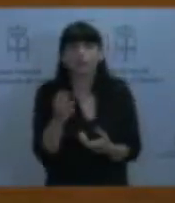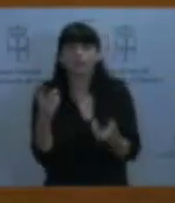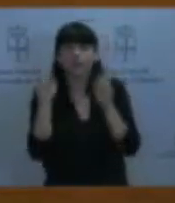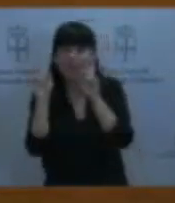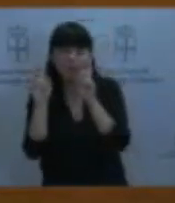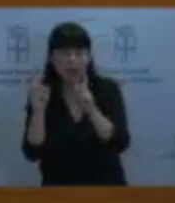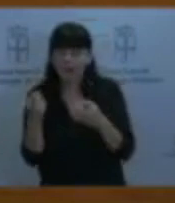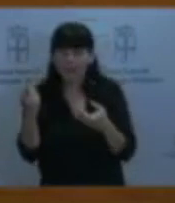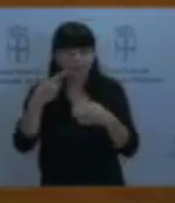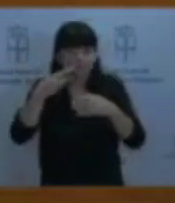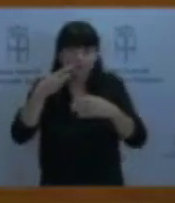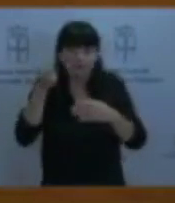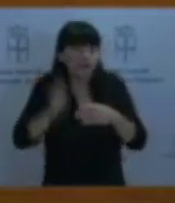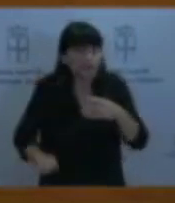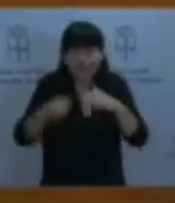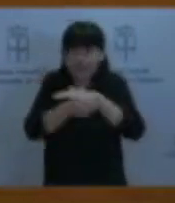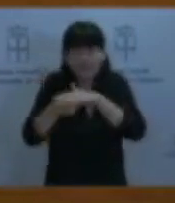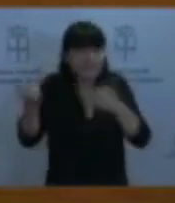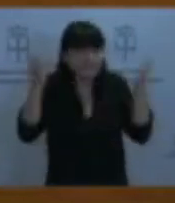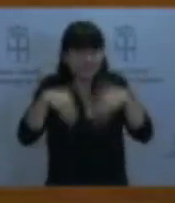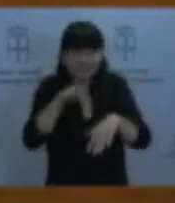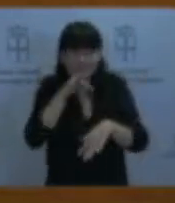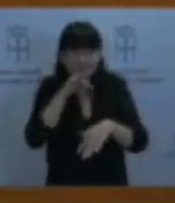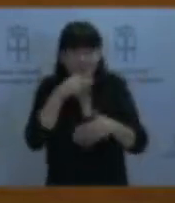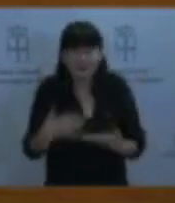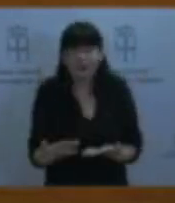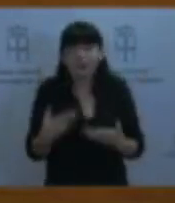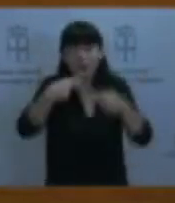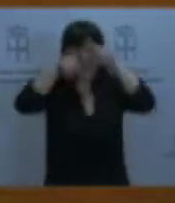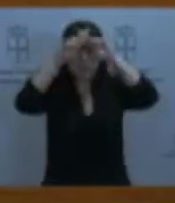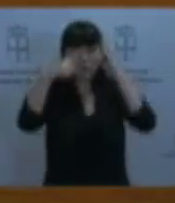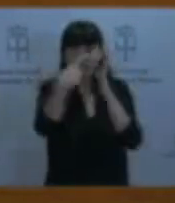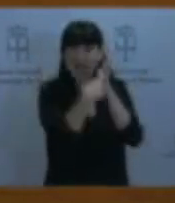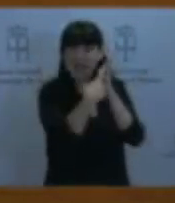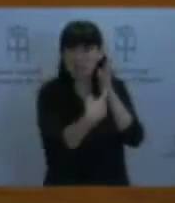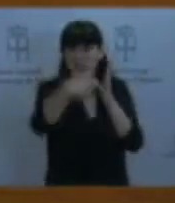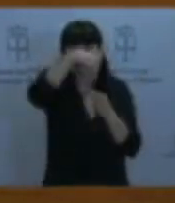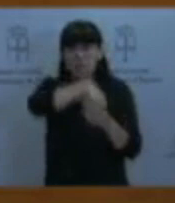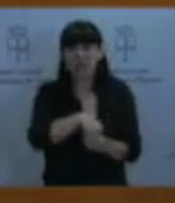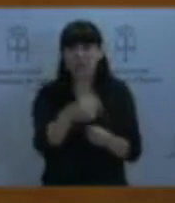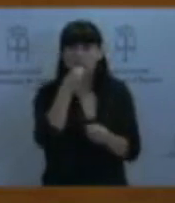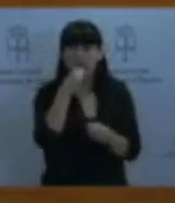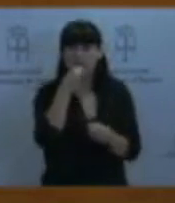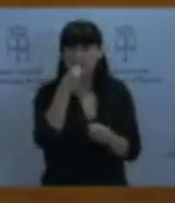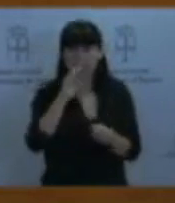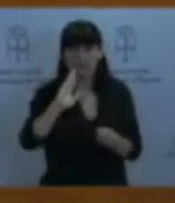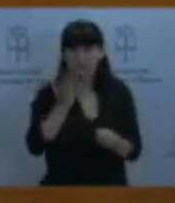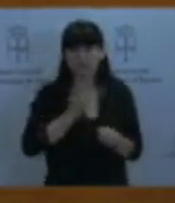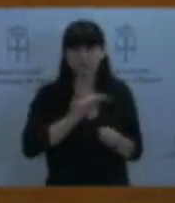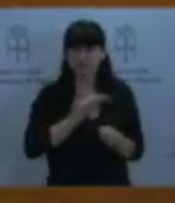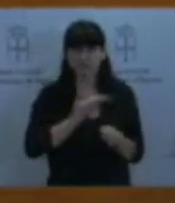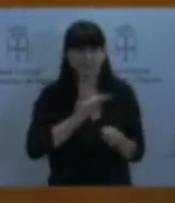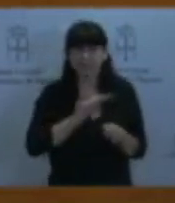educación. Todavía, a día de hoy, vemos que los menús de los hospitales asturianos incluyen alimentos que en absoluto son